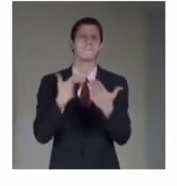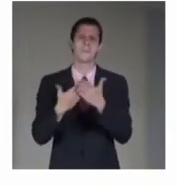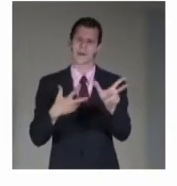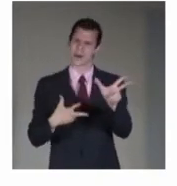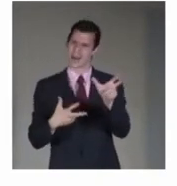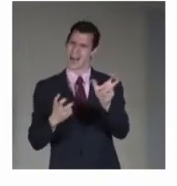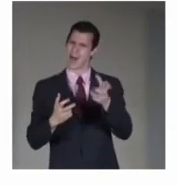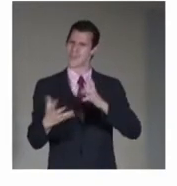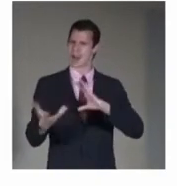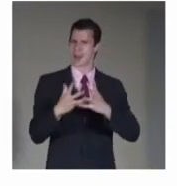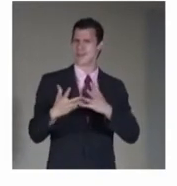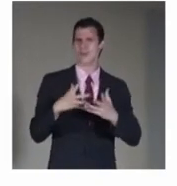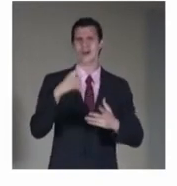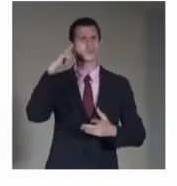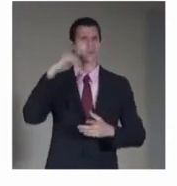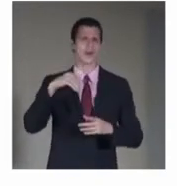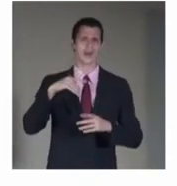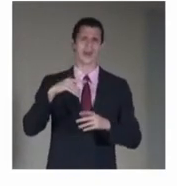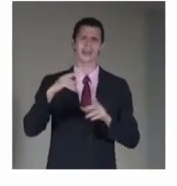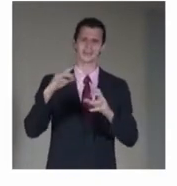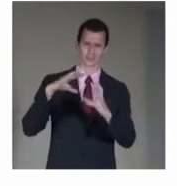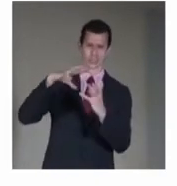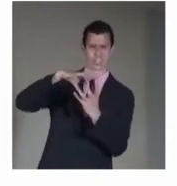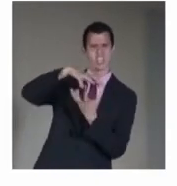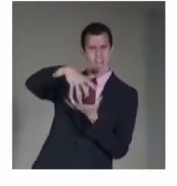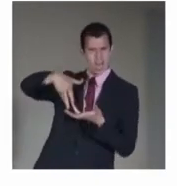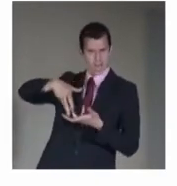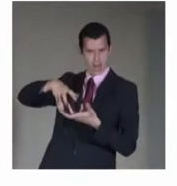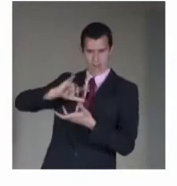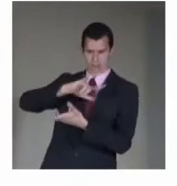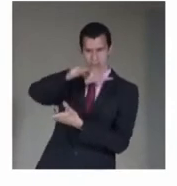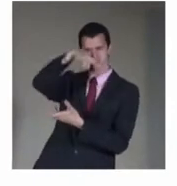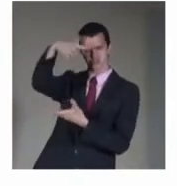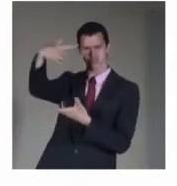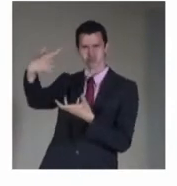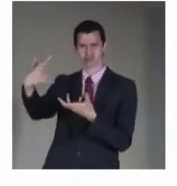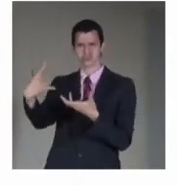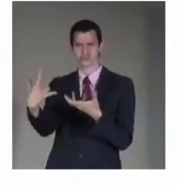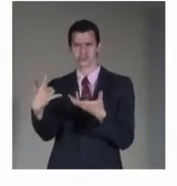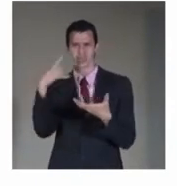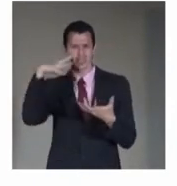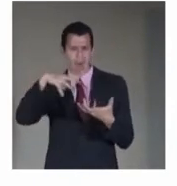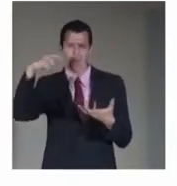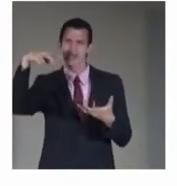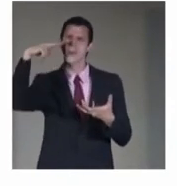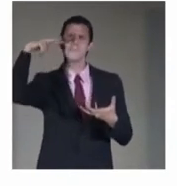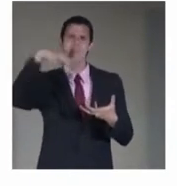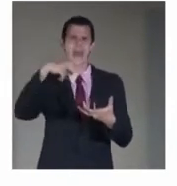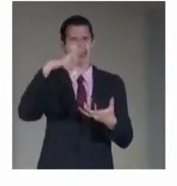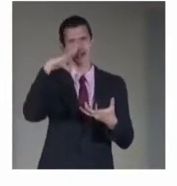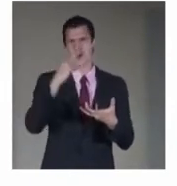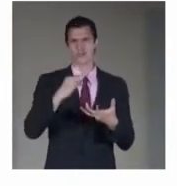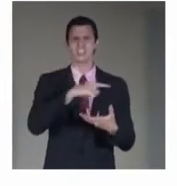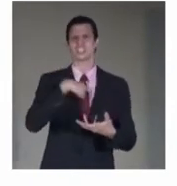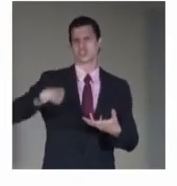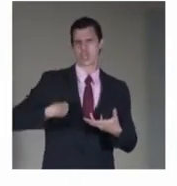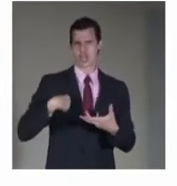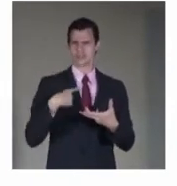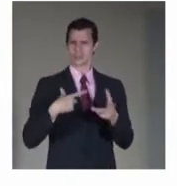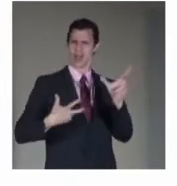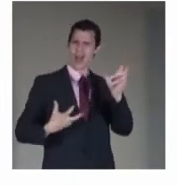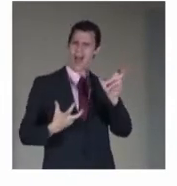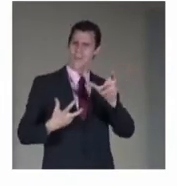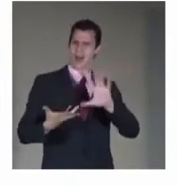de armas cinéticas antisatélites ninguno de estos lanzamientos posteriores ha destruido satélite porque también quiero